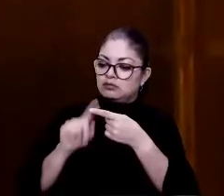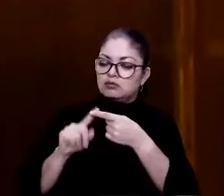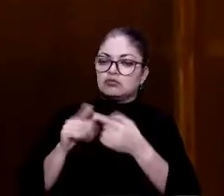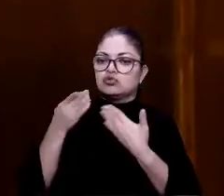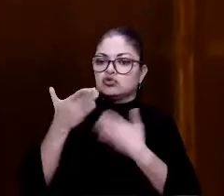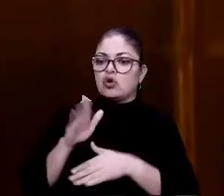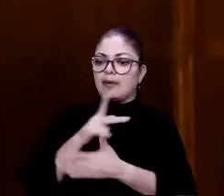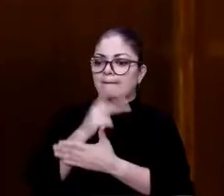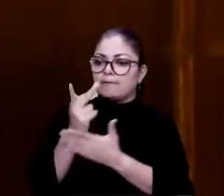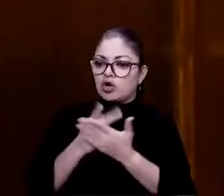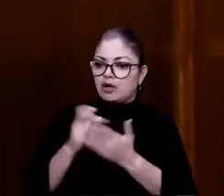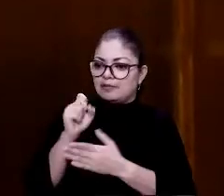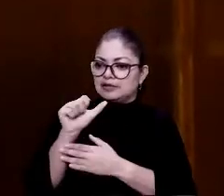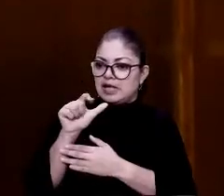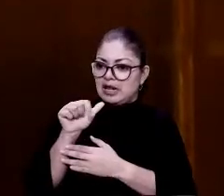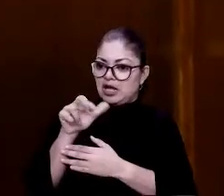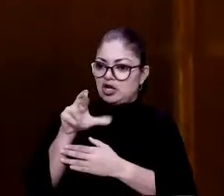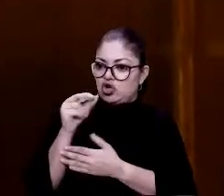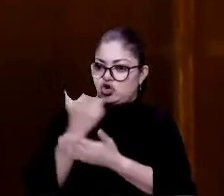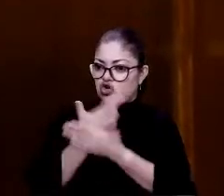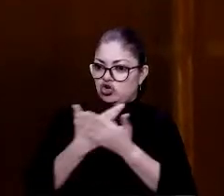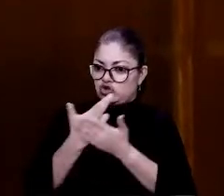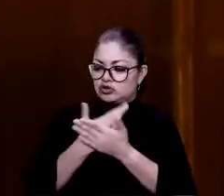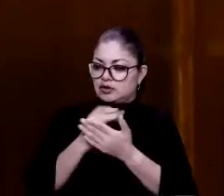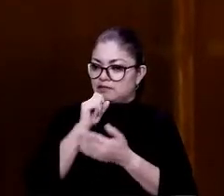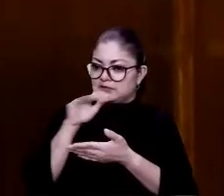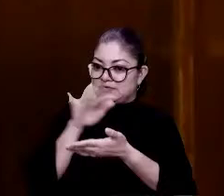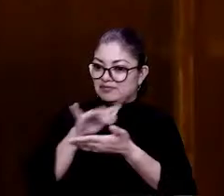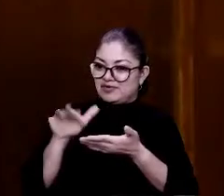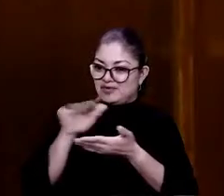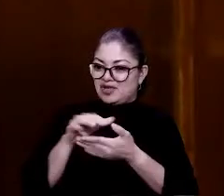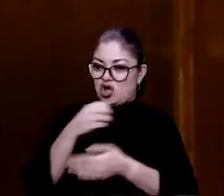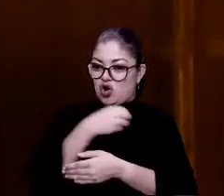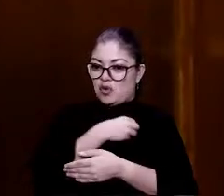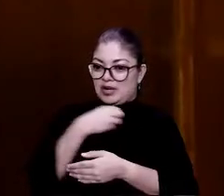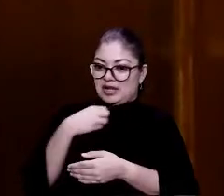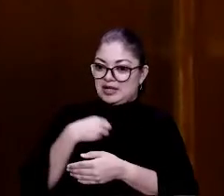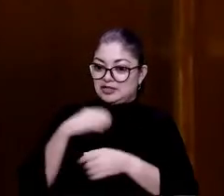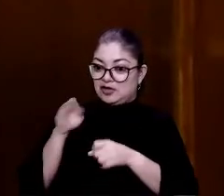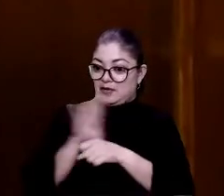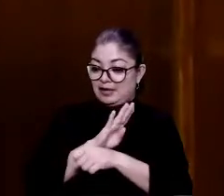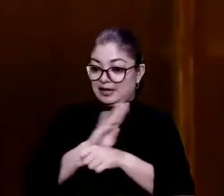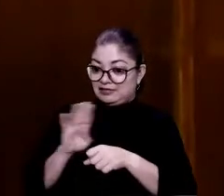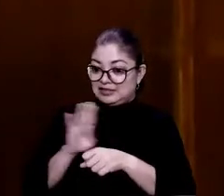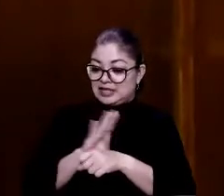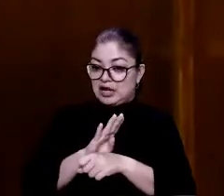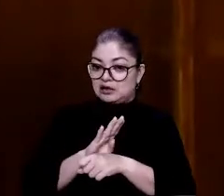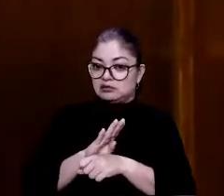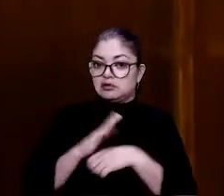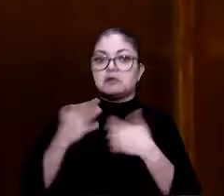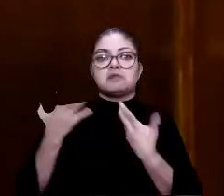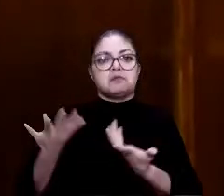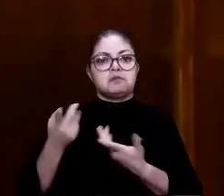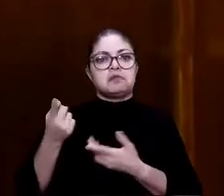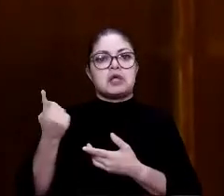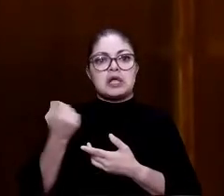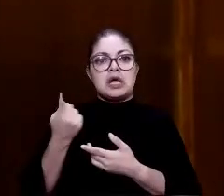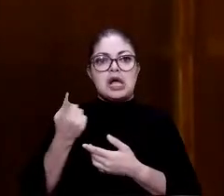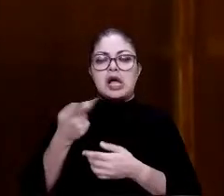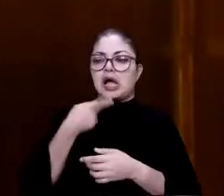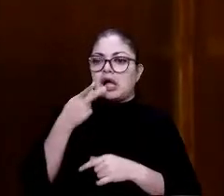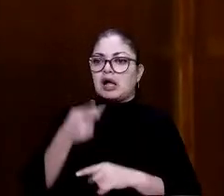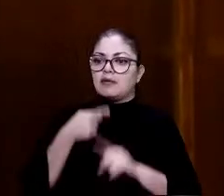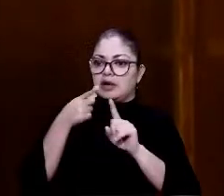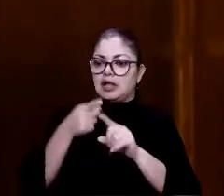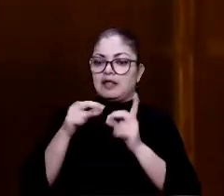programa denominado Salario Rosa, con base en la lectura del apartado de obligaciones de las beneficiadas, que habla medularmente de